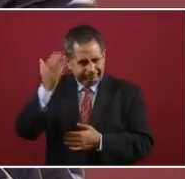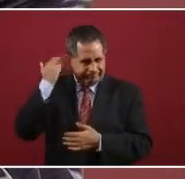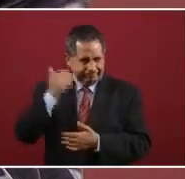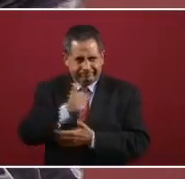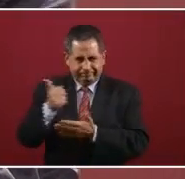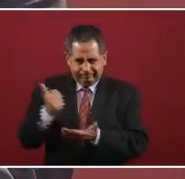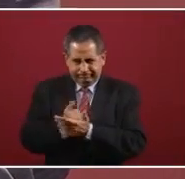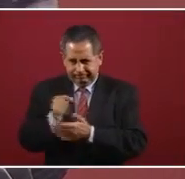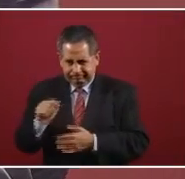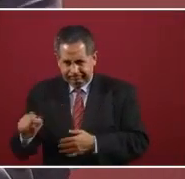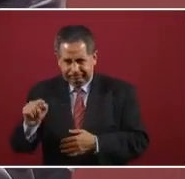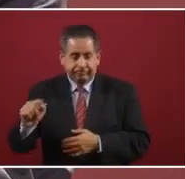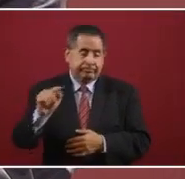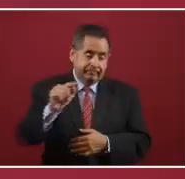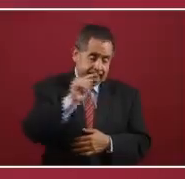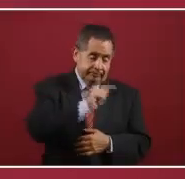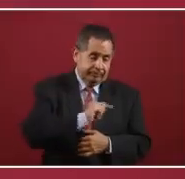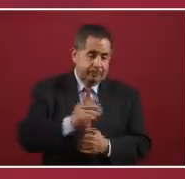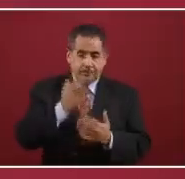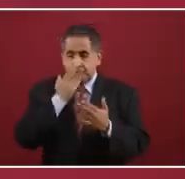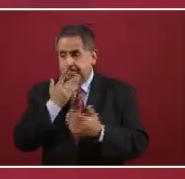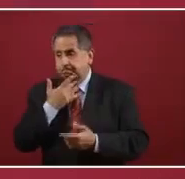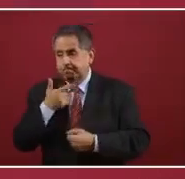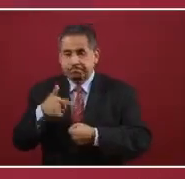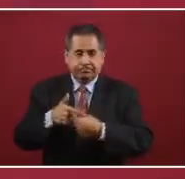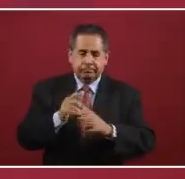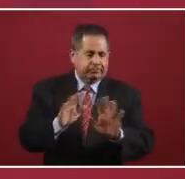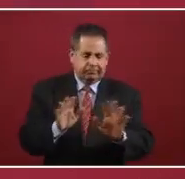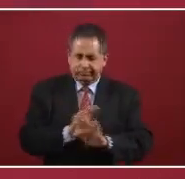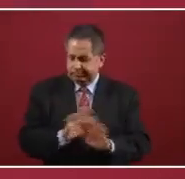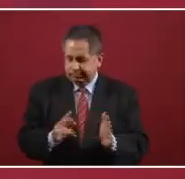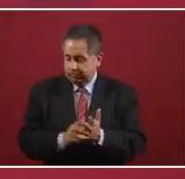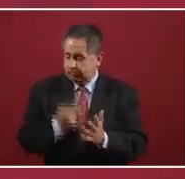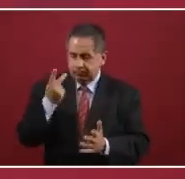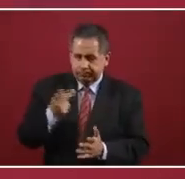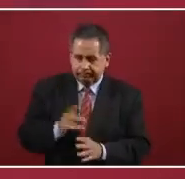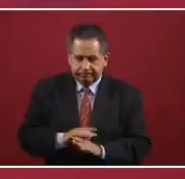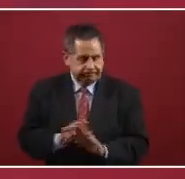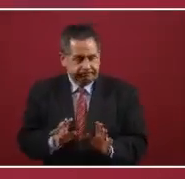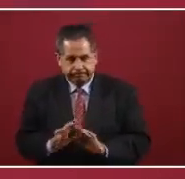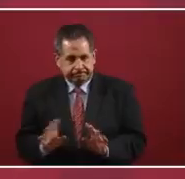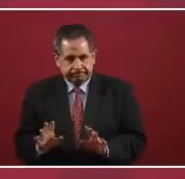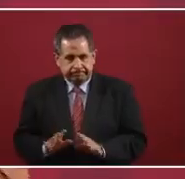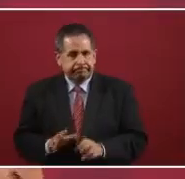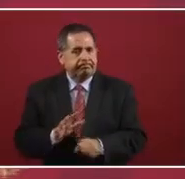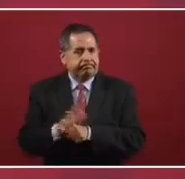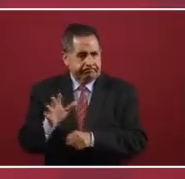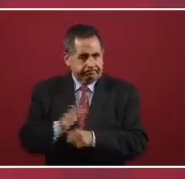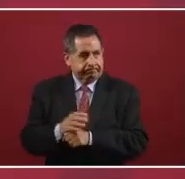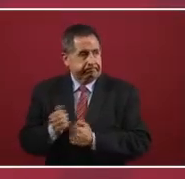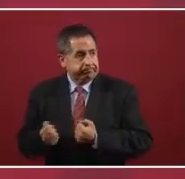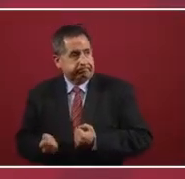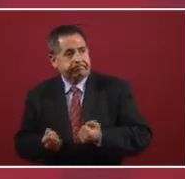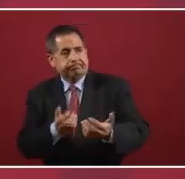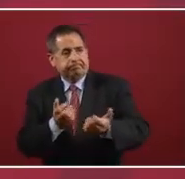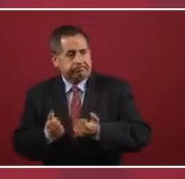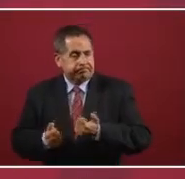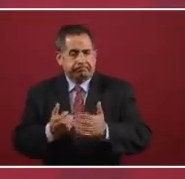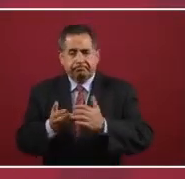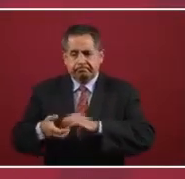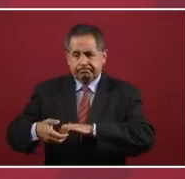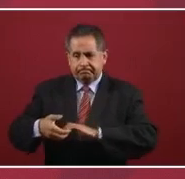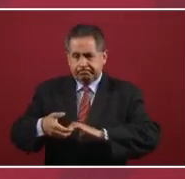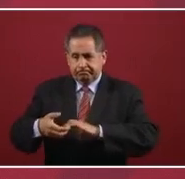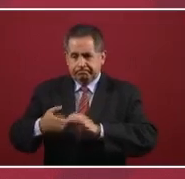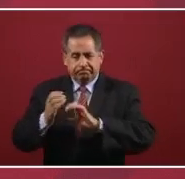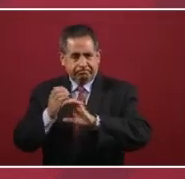ciudad y en otros estados, porque ya tenemos estas más